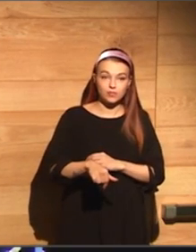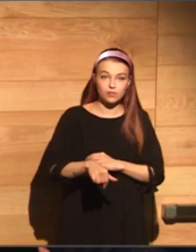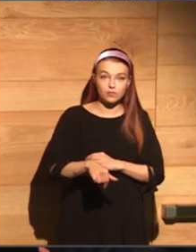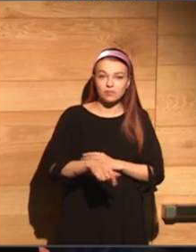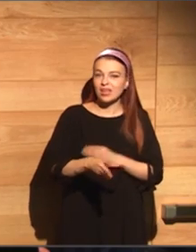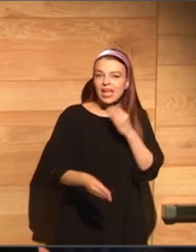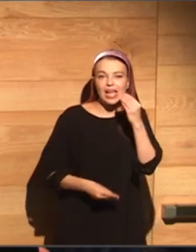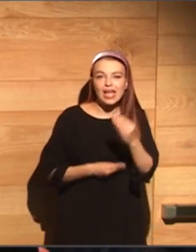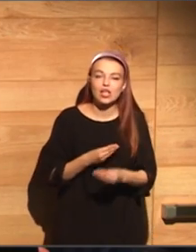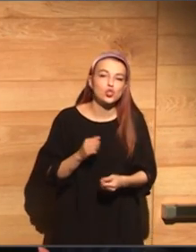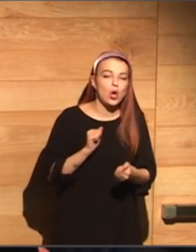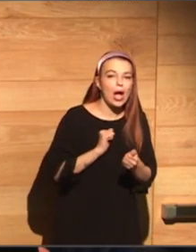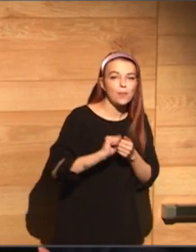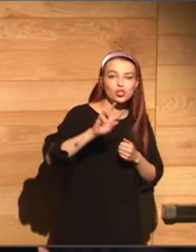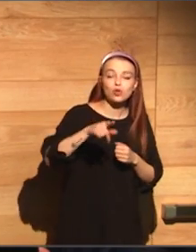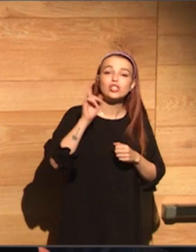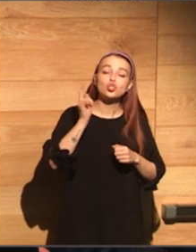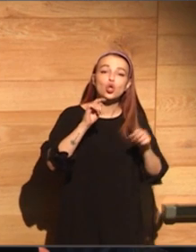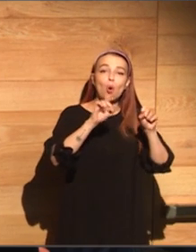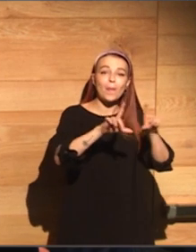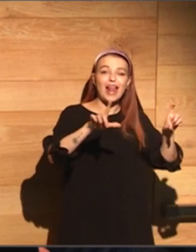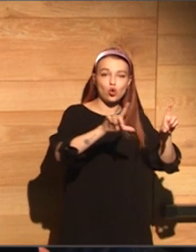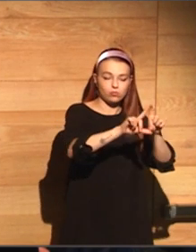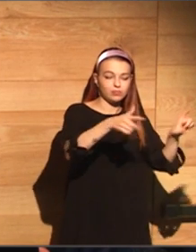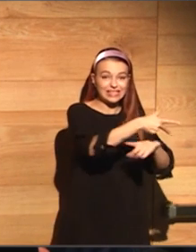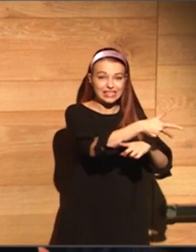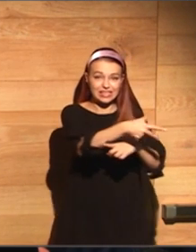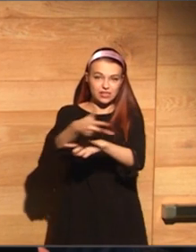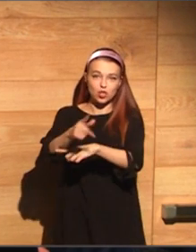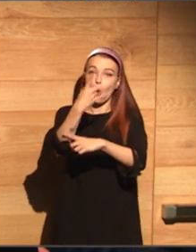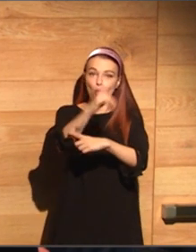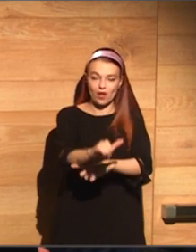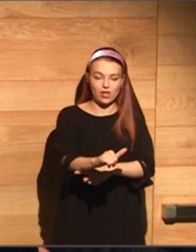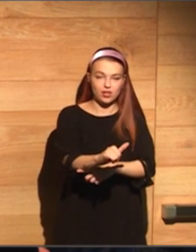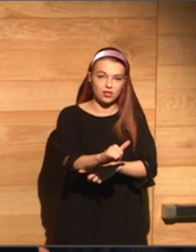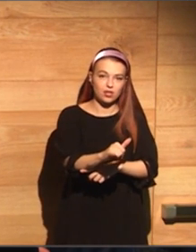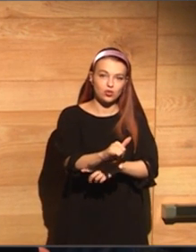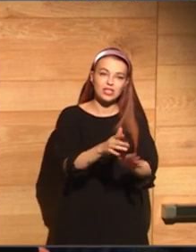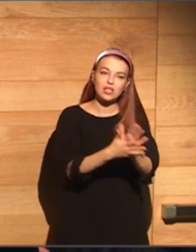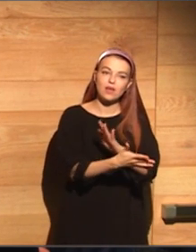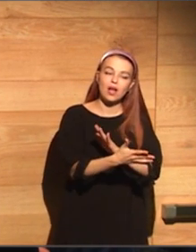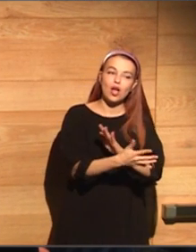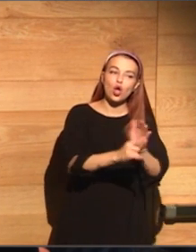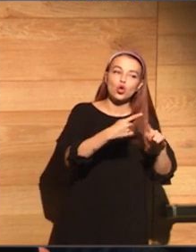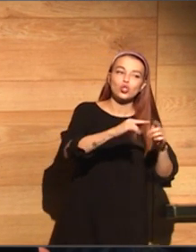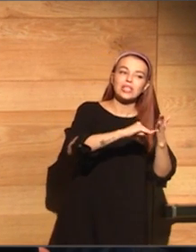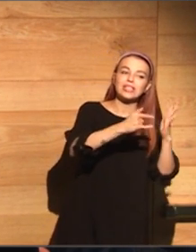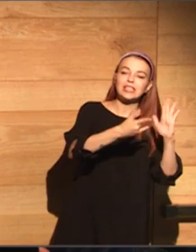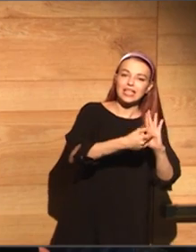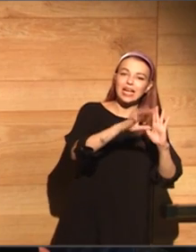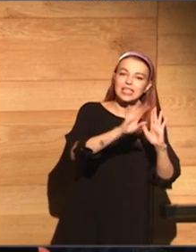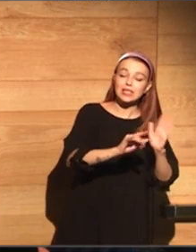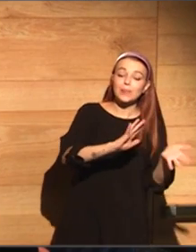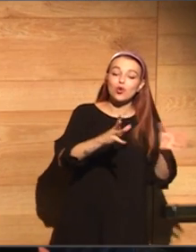force, de plano secuencia, que deriva mucho más que de lo técnico, de lo narrativo, del hecho de tener a